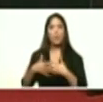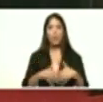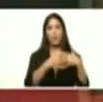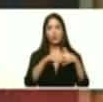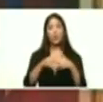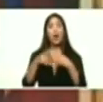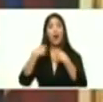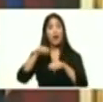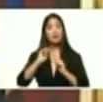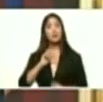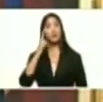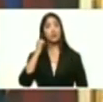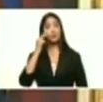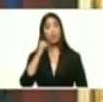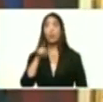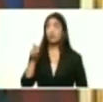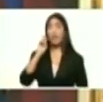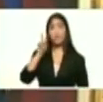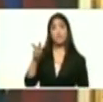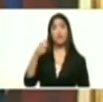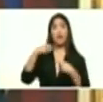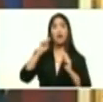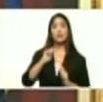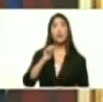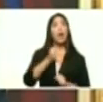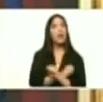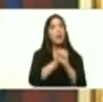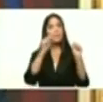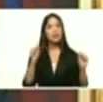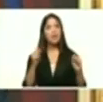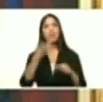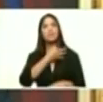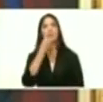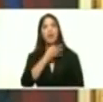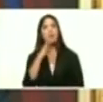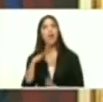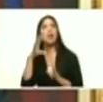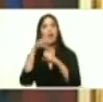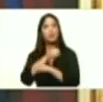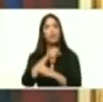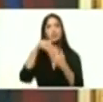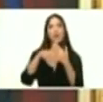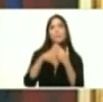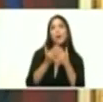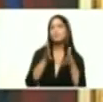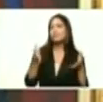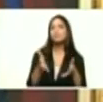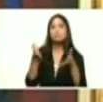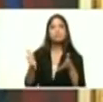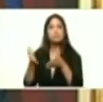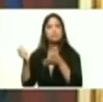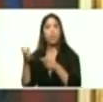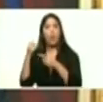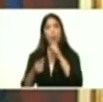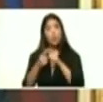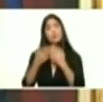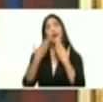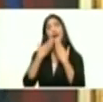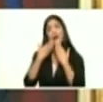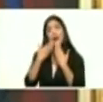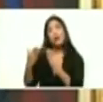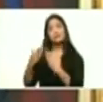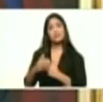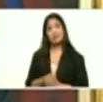Aristóbulo se ha dedicado, bueno, ustedes ven Aristóbulo, en la mañana, en la tarde, en la noche y en la madrugada, activando motores, activando cosas, yo quiero agradecer